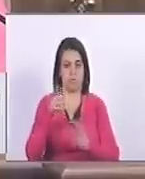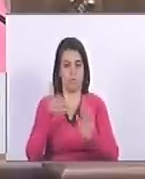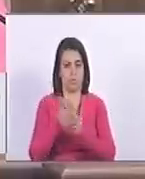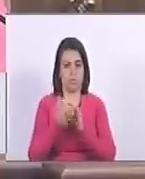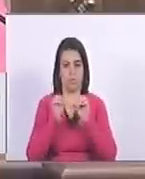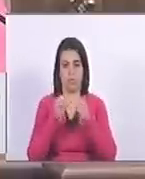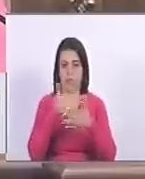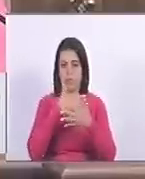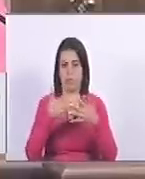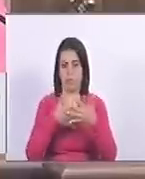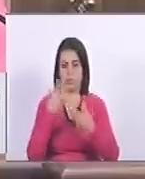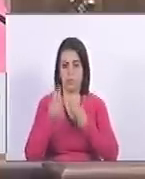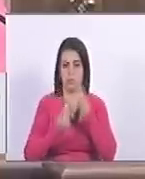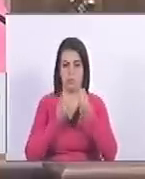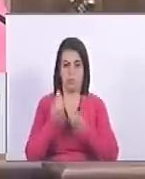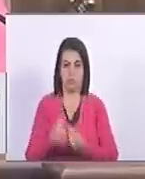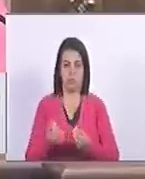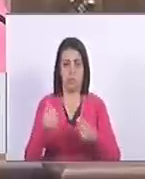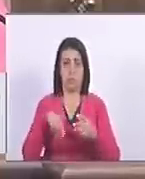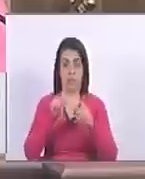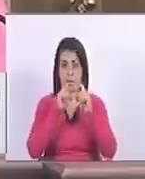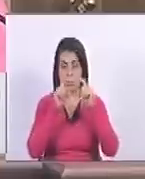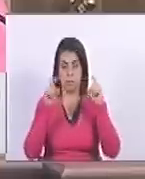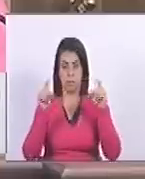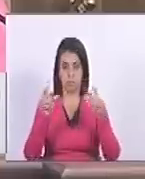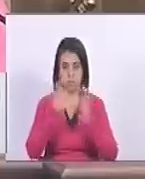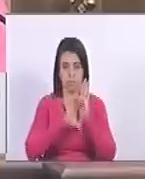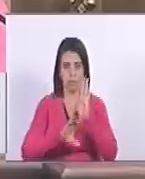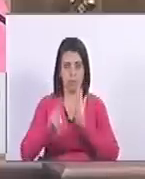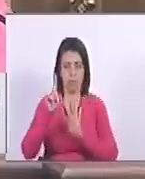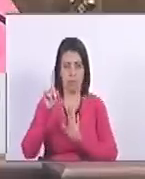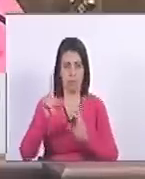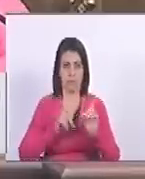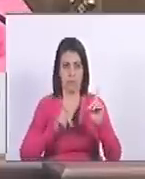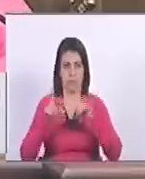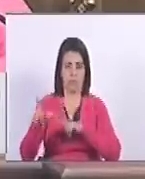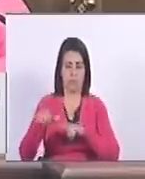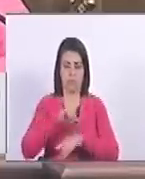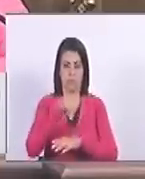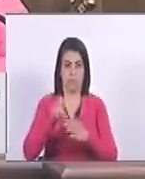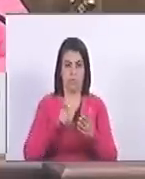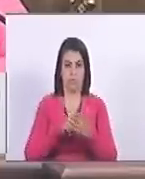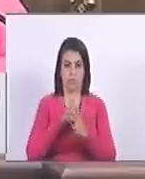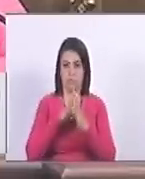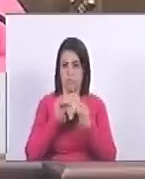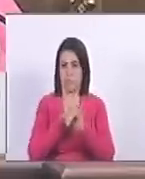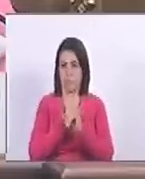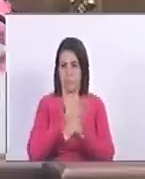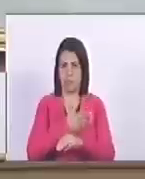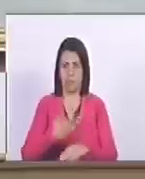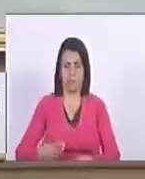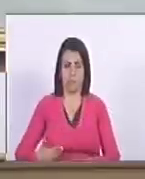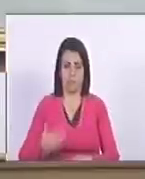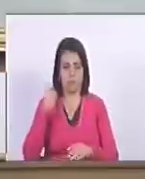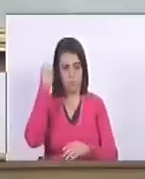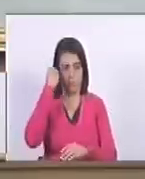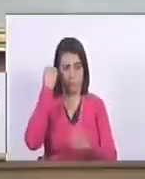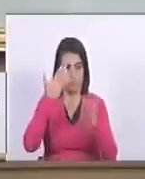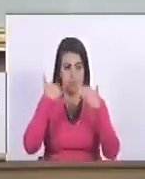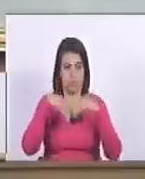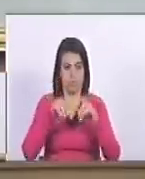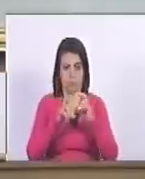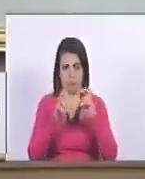queda redactado en los siguientes términos: acápite, capítulo 1, disposiciones generales. Es todo, ciudadano presidente. En consideración del